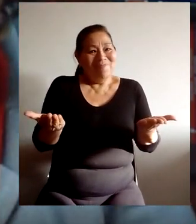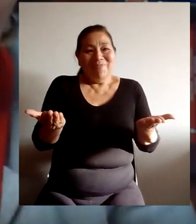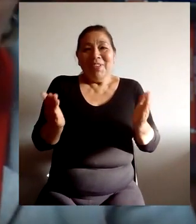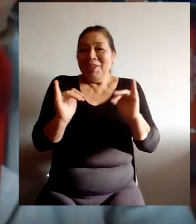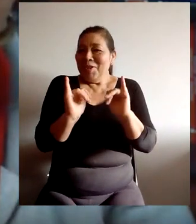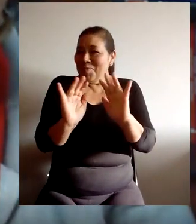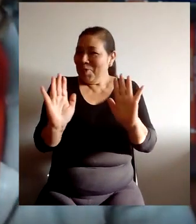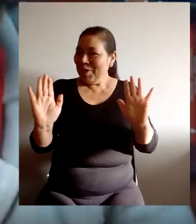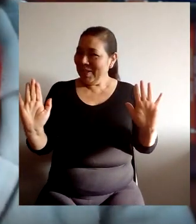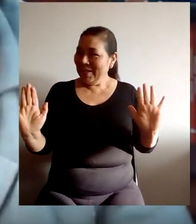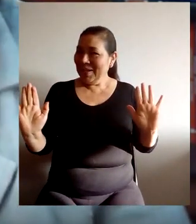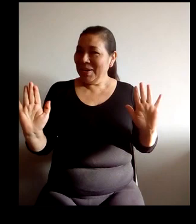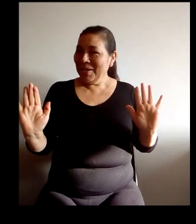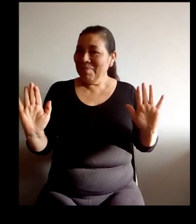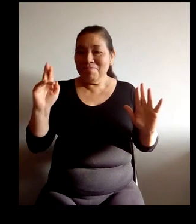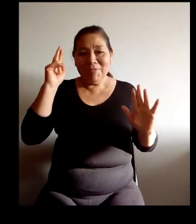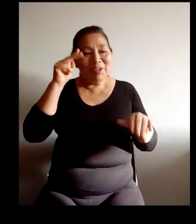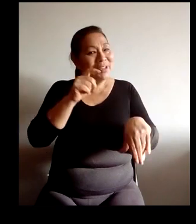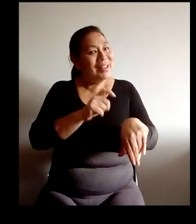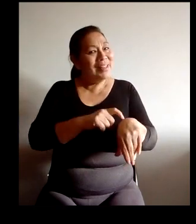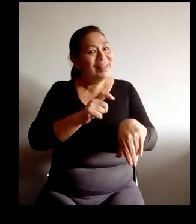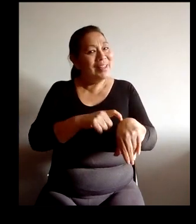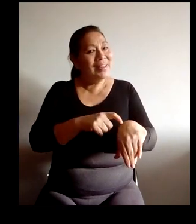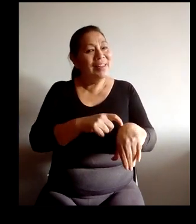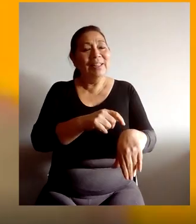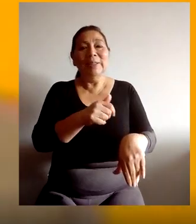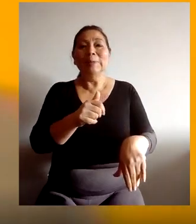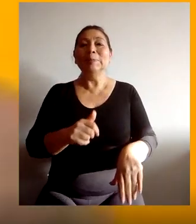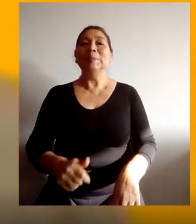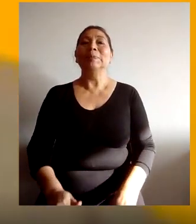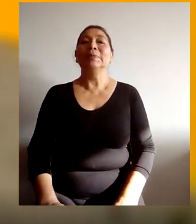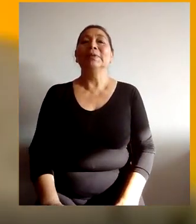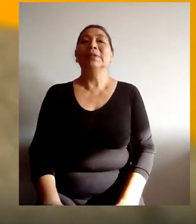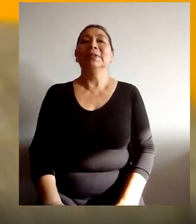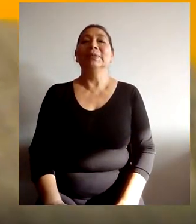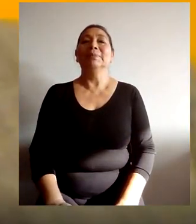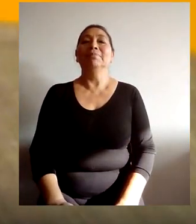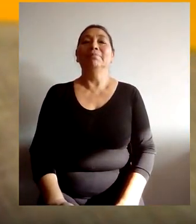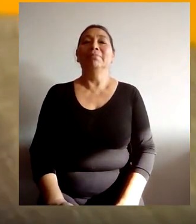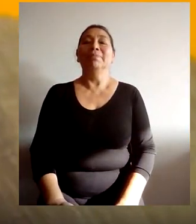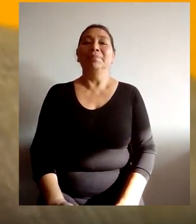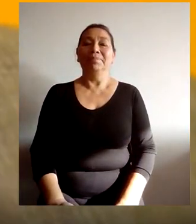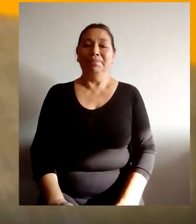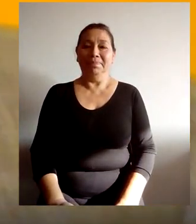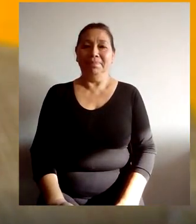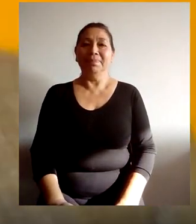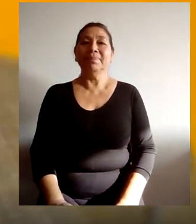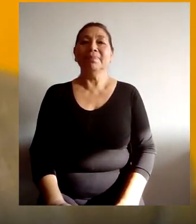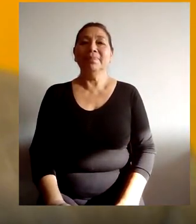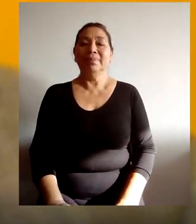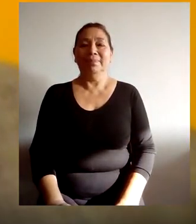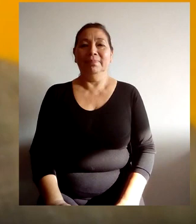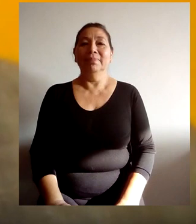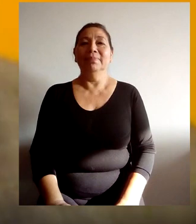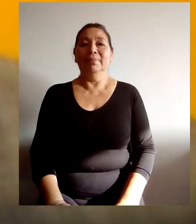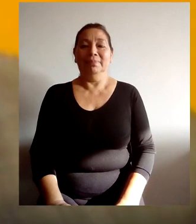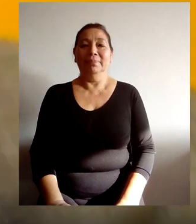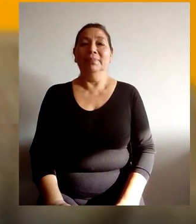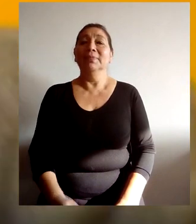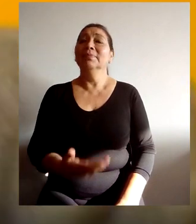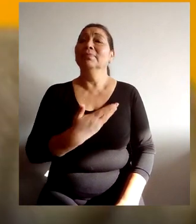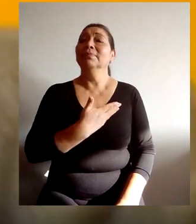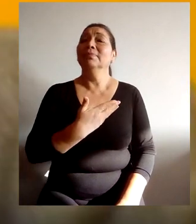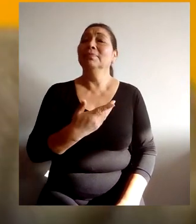Para el siguiente caso. Gracias. Señor presidente, desearía hacer una pregunta al abogado de